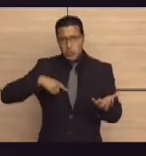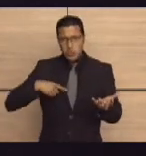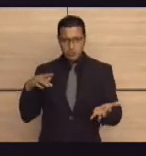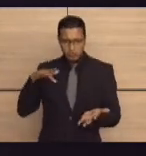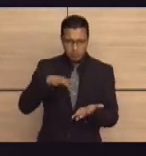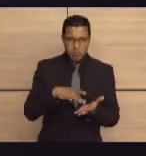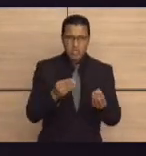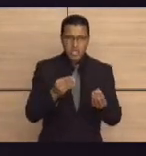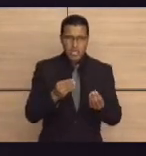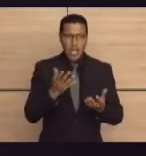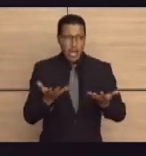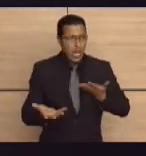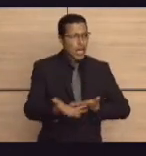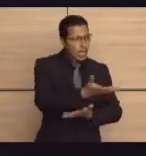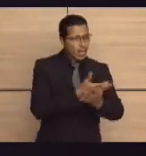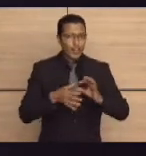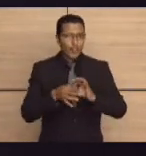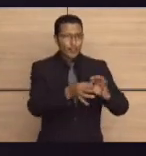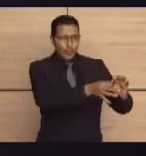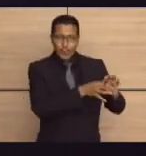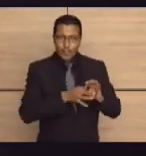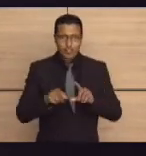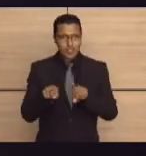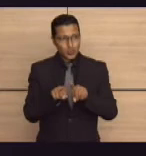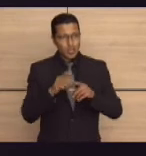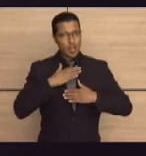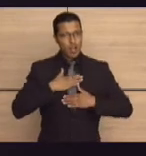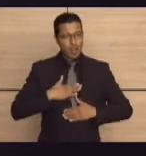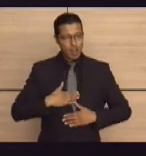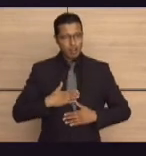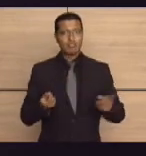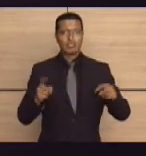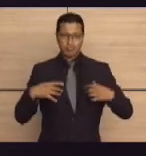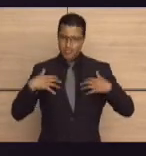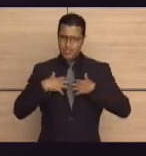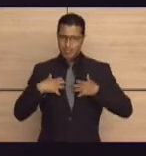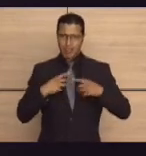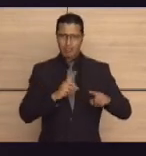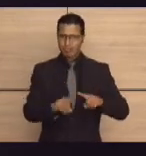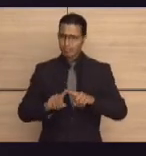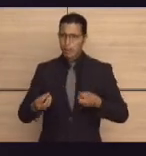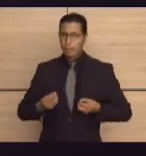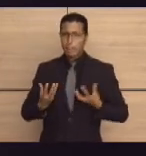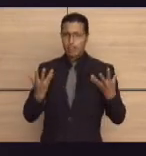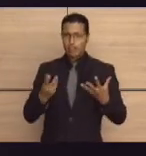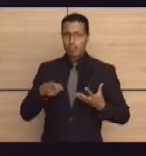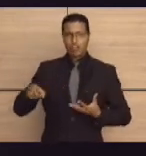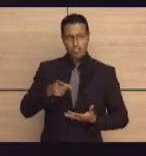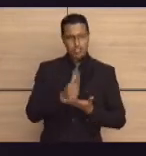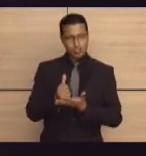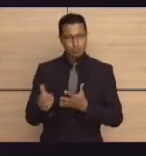común. Sean nobles con los demás seres humanos y también con los animales y demás seres vivos. Sean